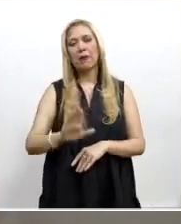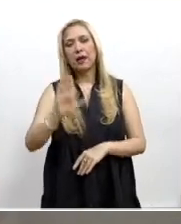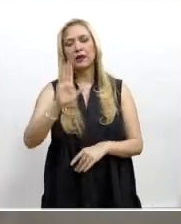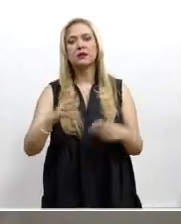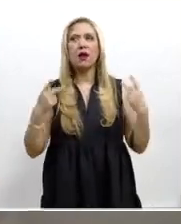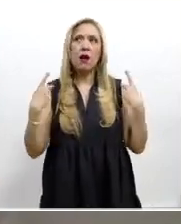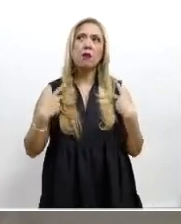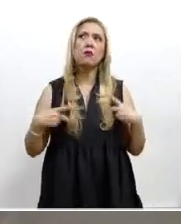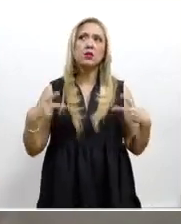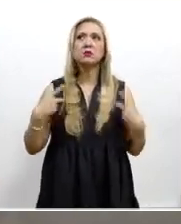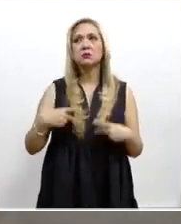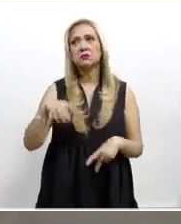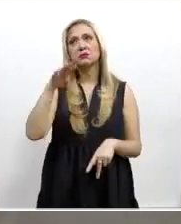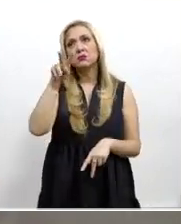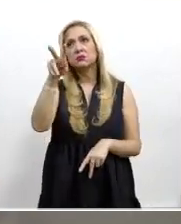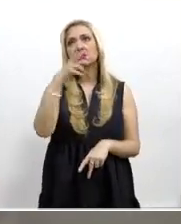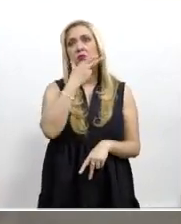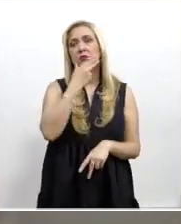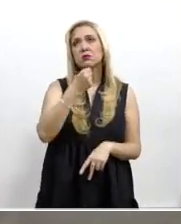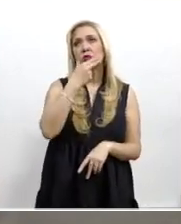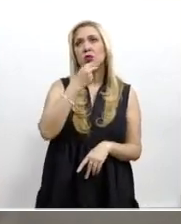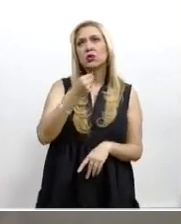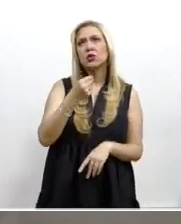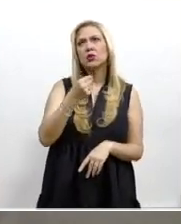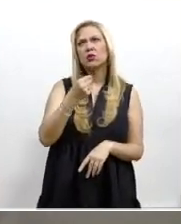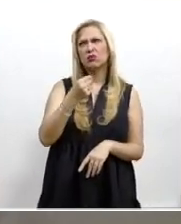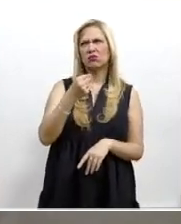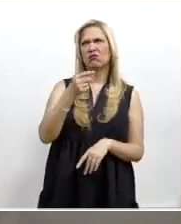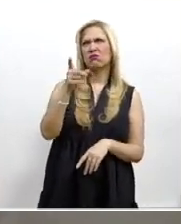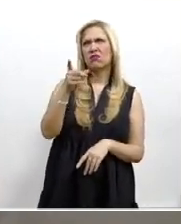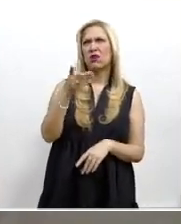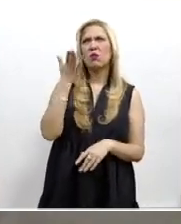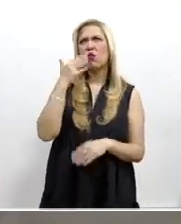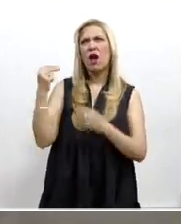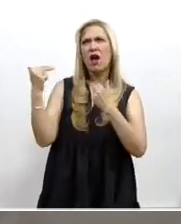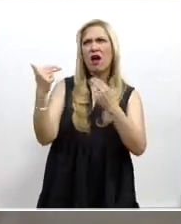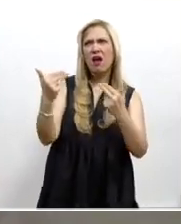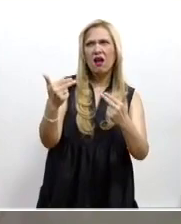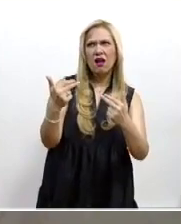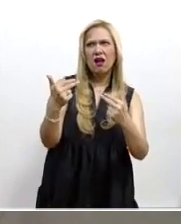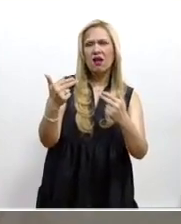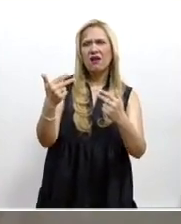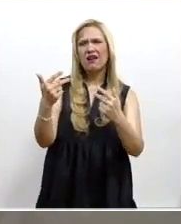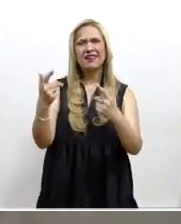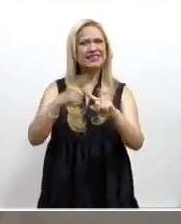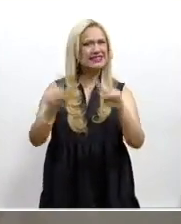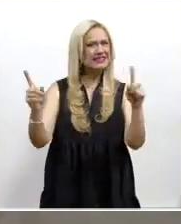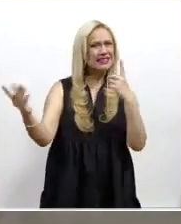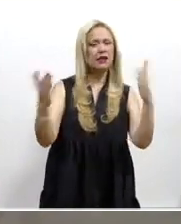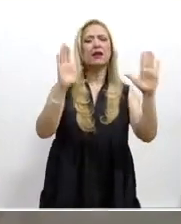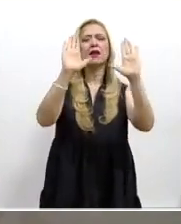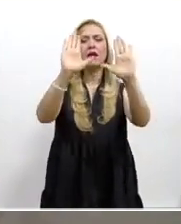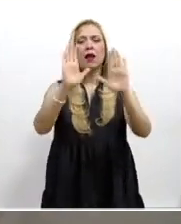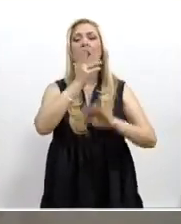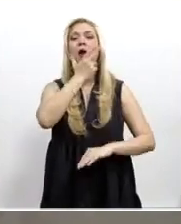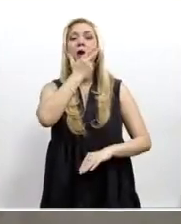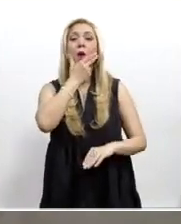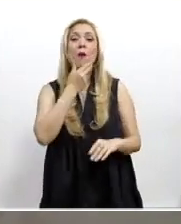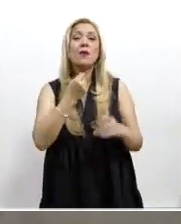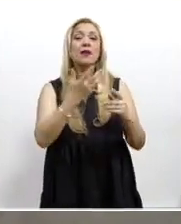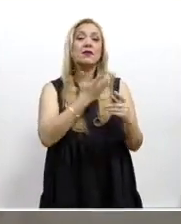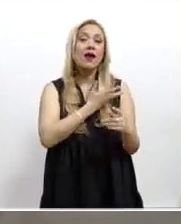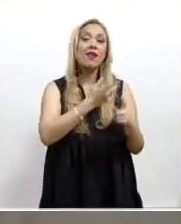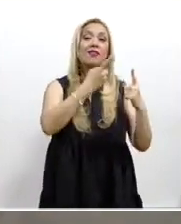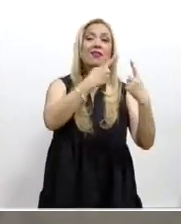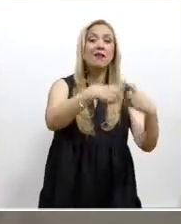piense que existe una masculinidad no hegemónica. Lo que sí existe son diferentes grados y posiciones masculinas individuales a